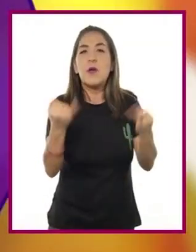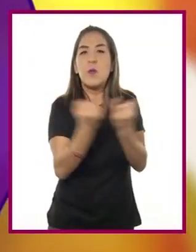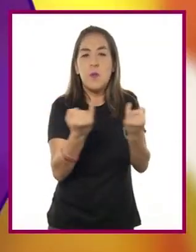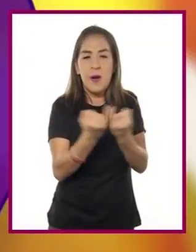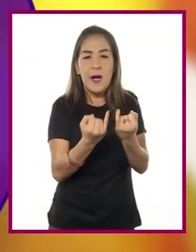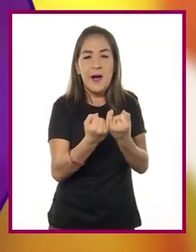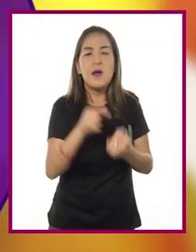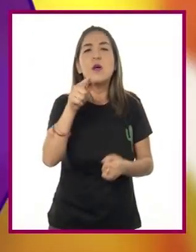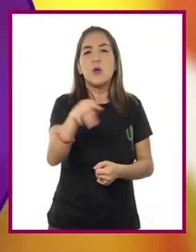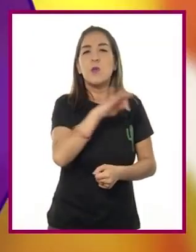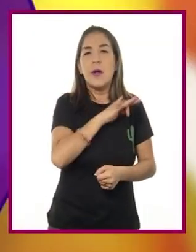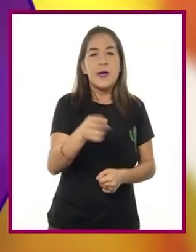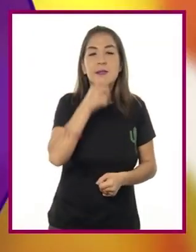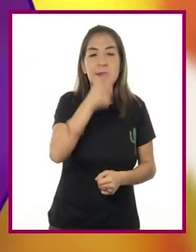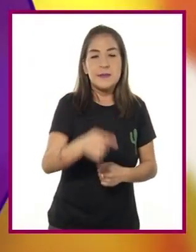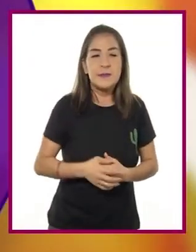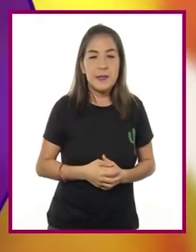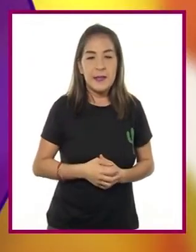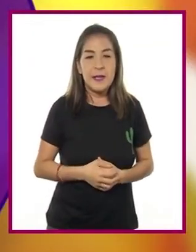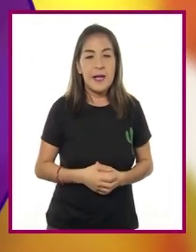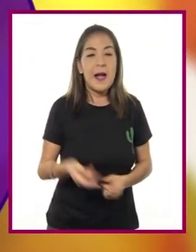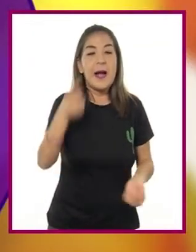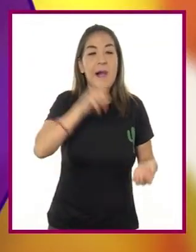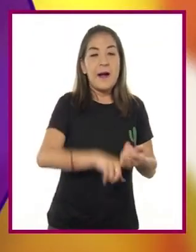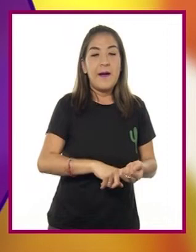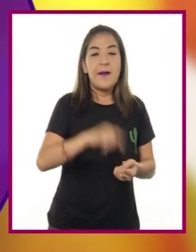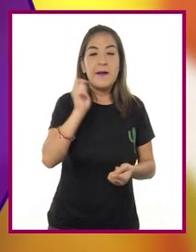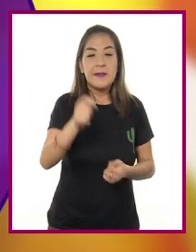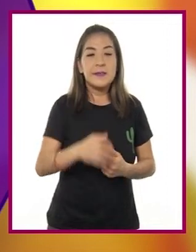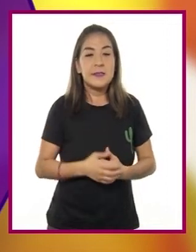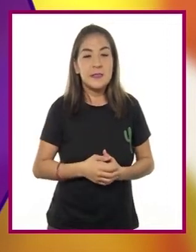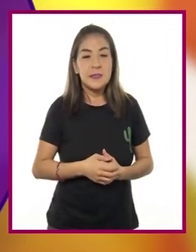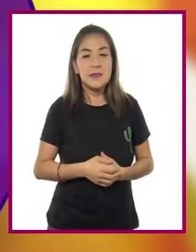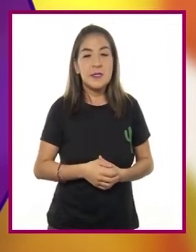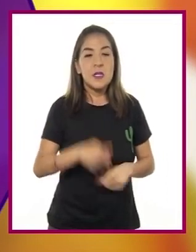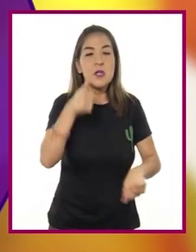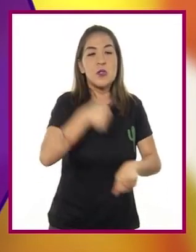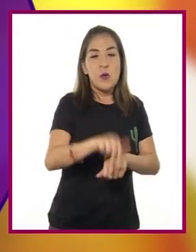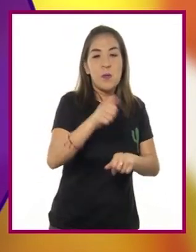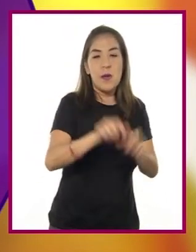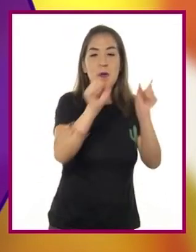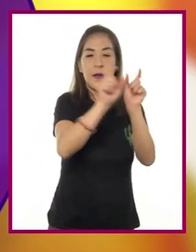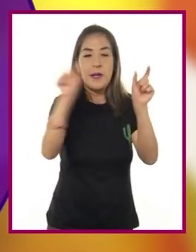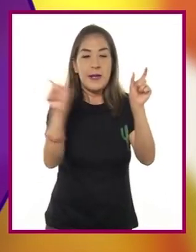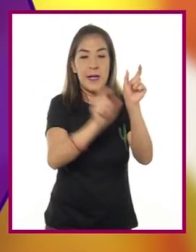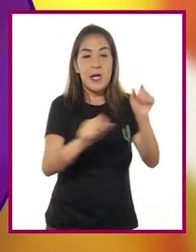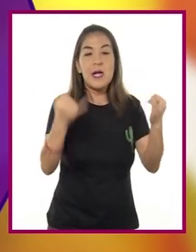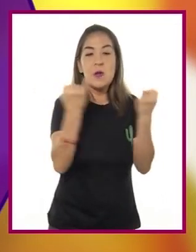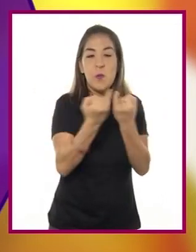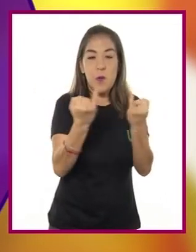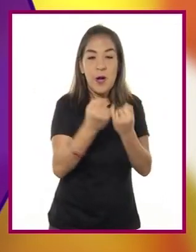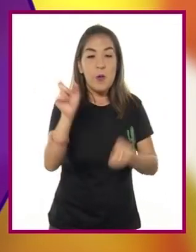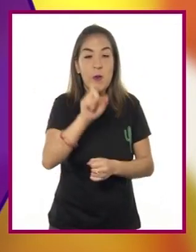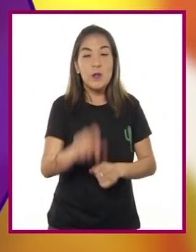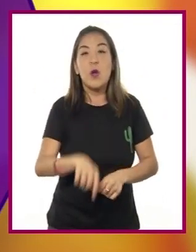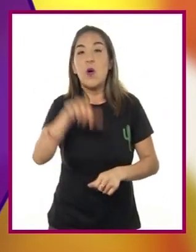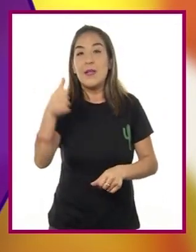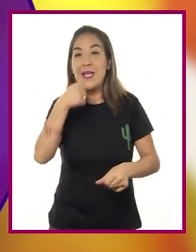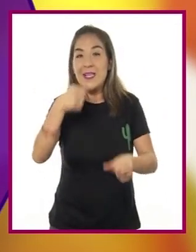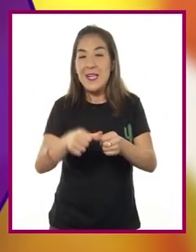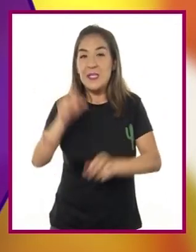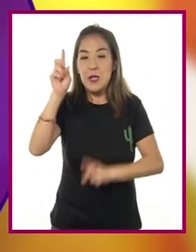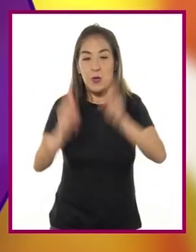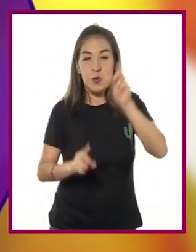Se agrupan términos semejantes del mismo lado de la ecuación. Se colocan los términos con la incógnita, mientras que del otro lado de la